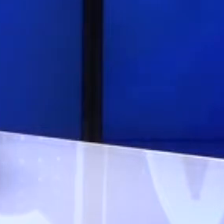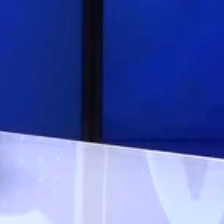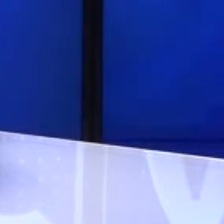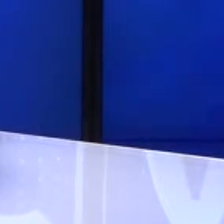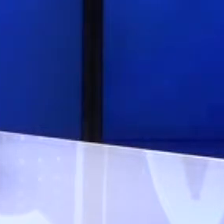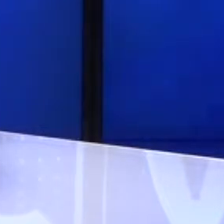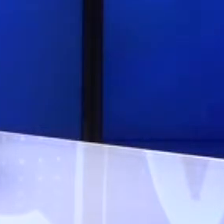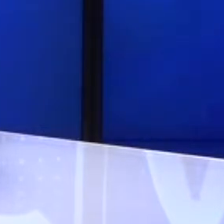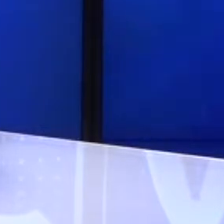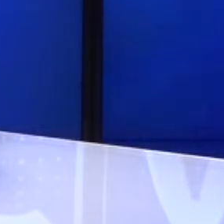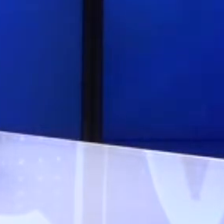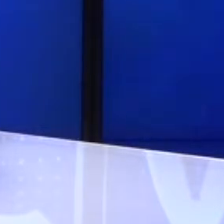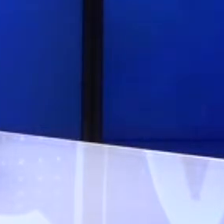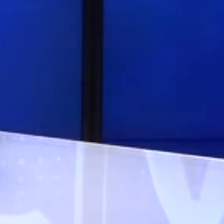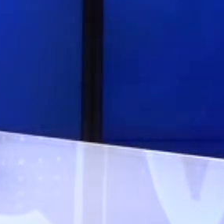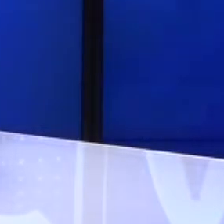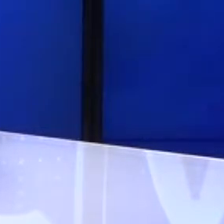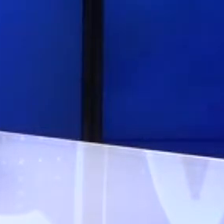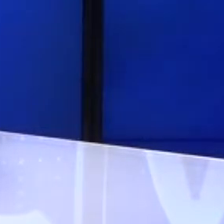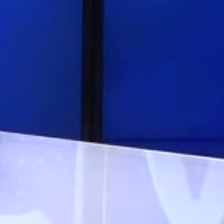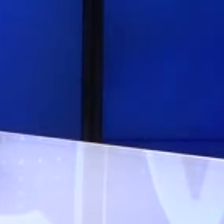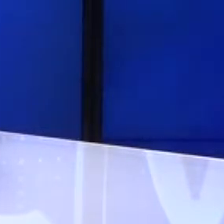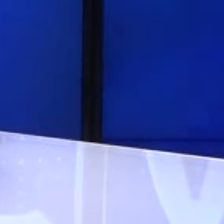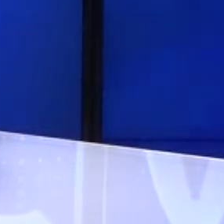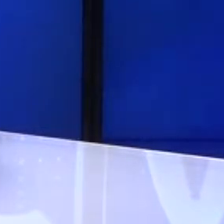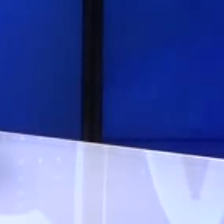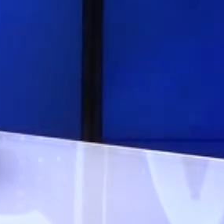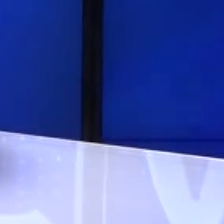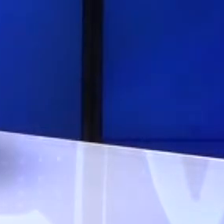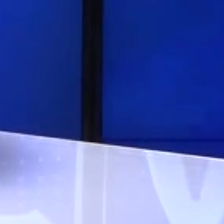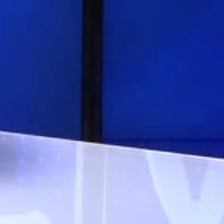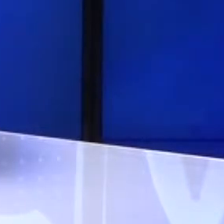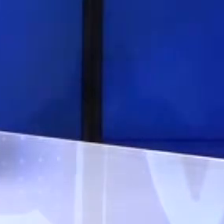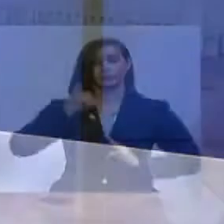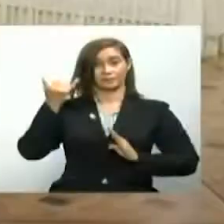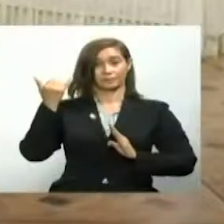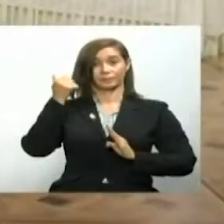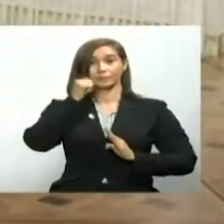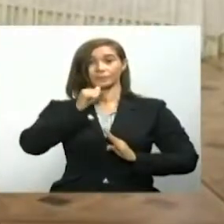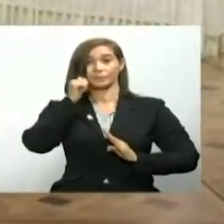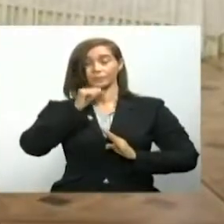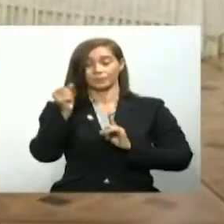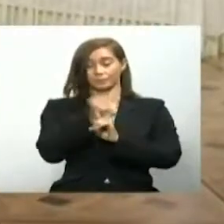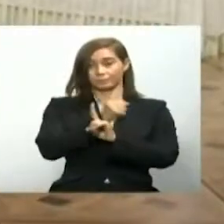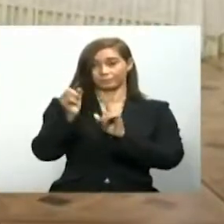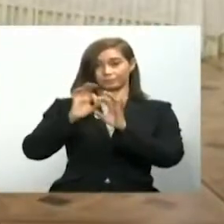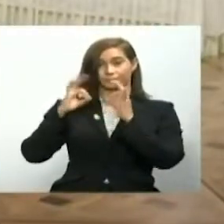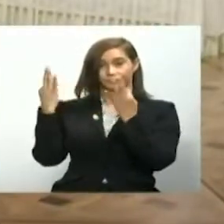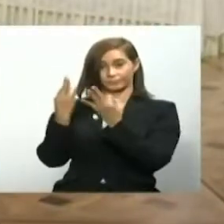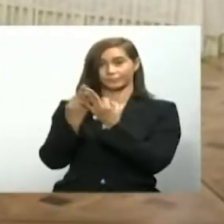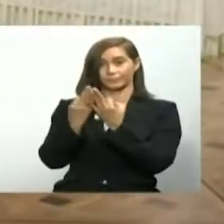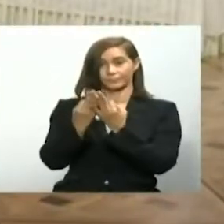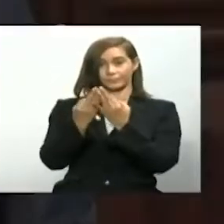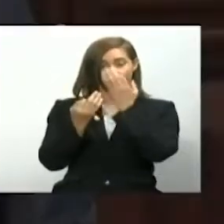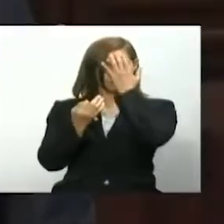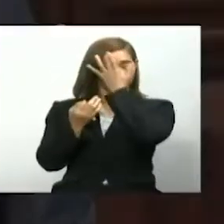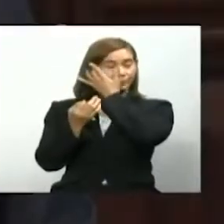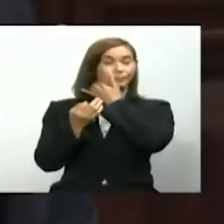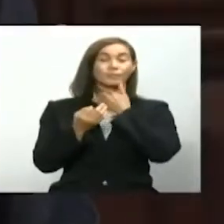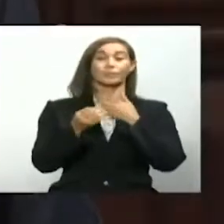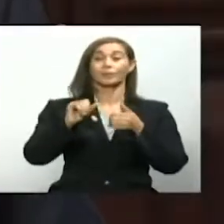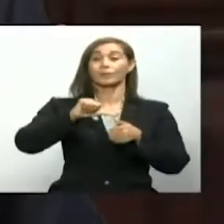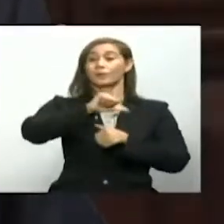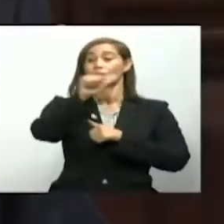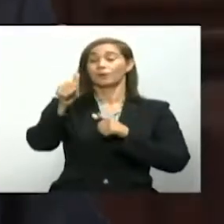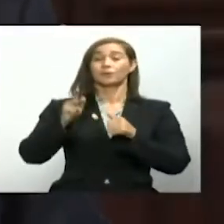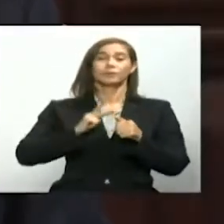lunes 22 de marzo de 2021 y de inmediato los titulares presidente abinader anuncia medidas